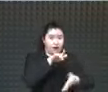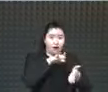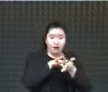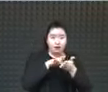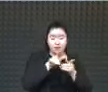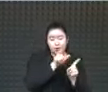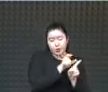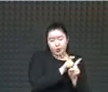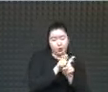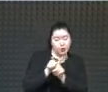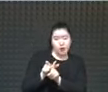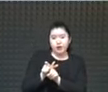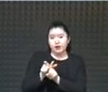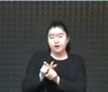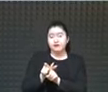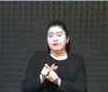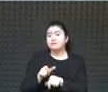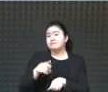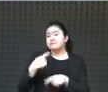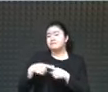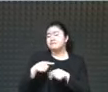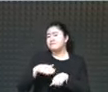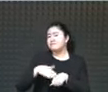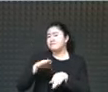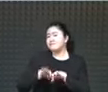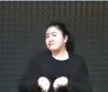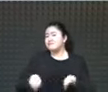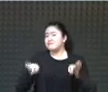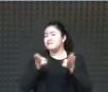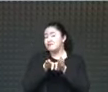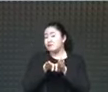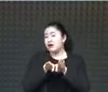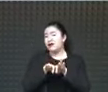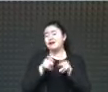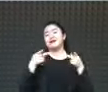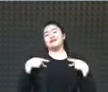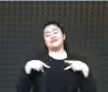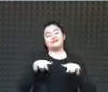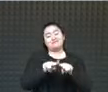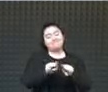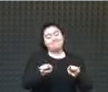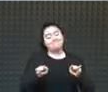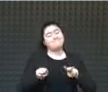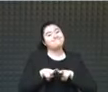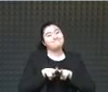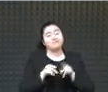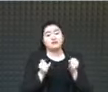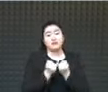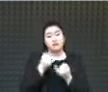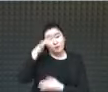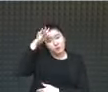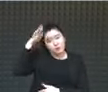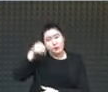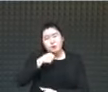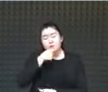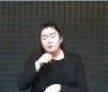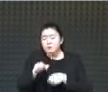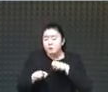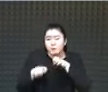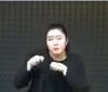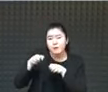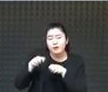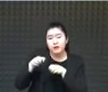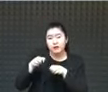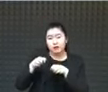particularmente las personas más vulnerables, adultos mayores, y el país ha sido pues de los